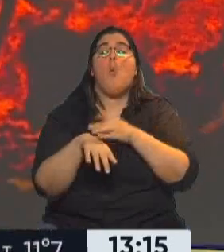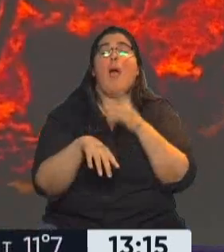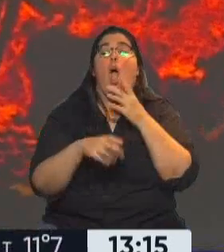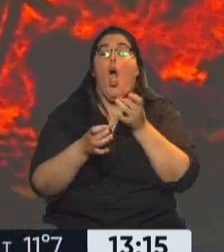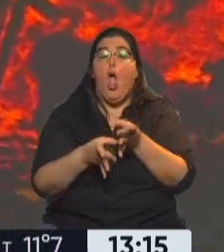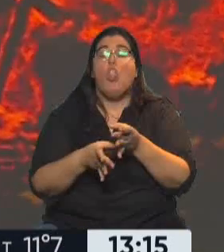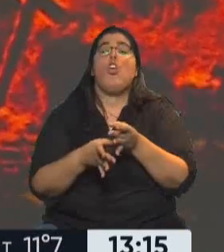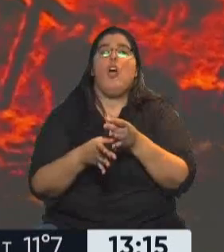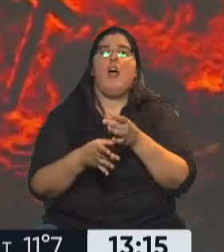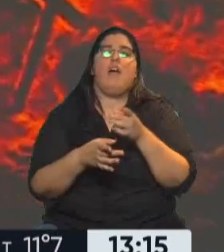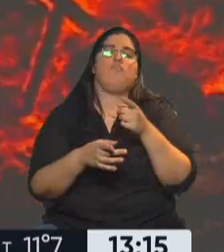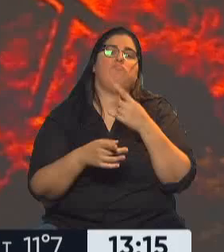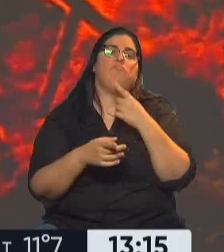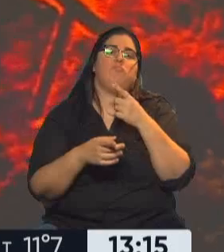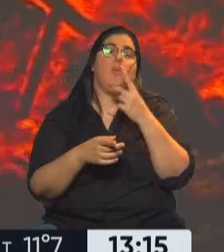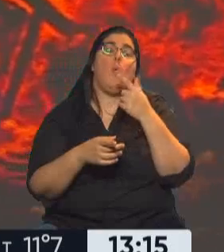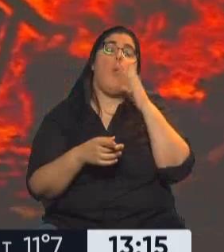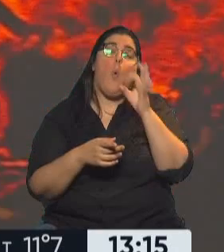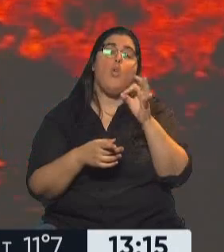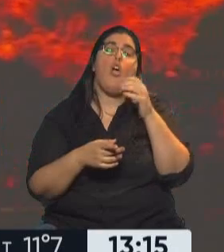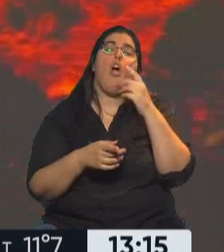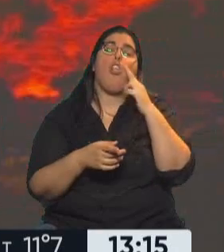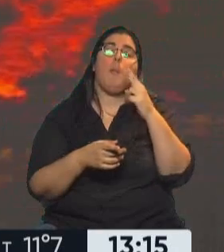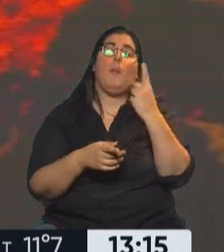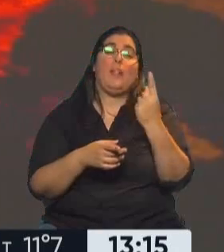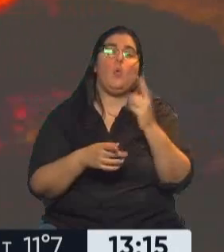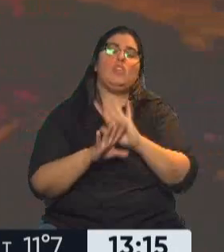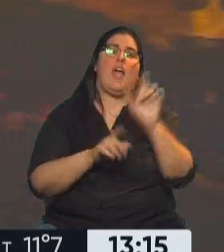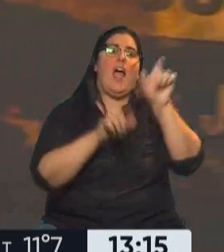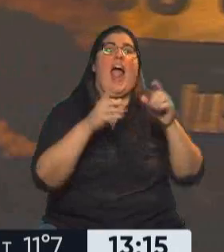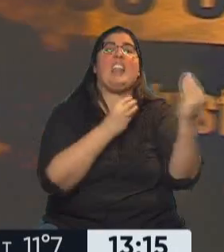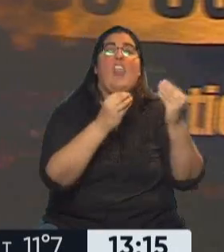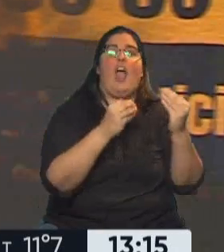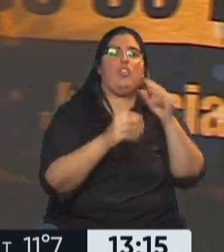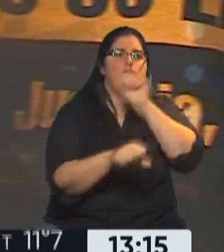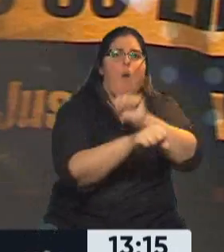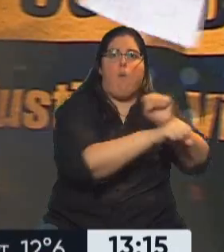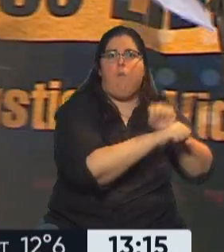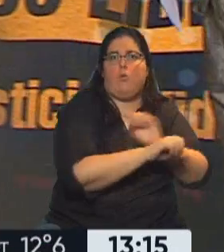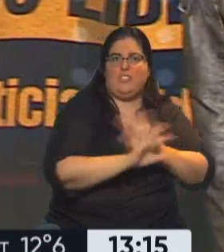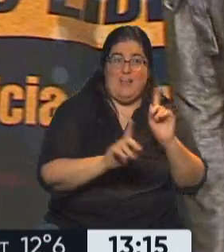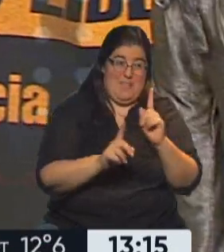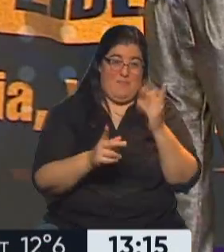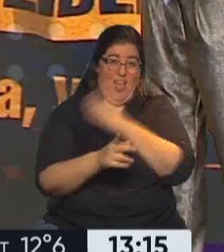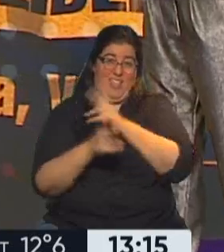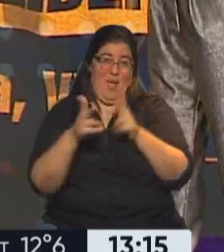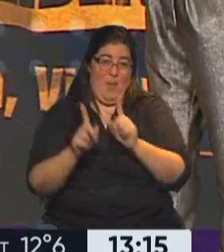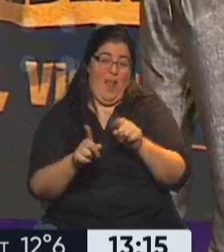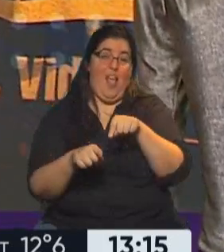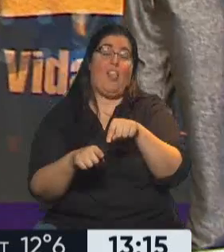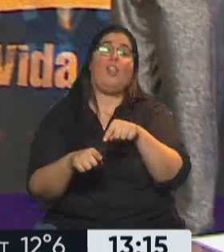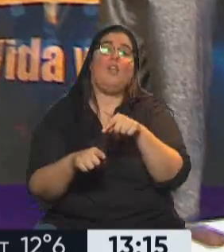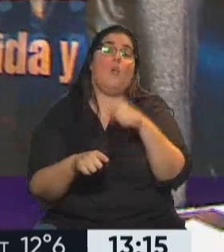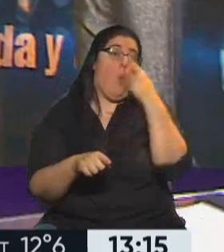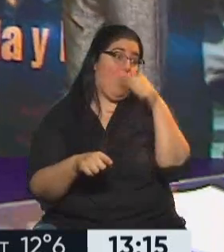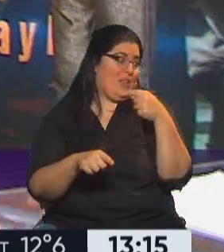en junio del 2021 el tema de la detención de los candidatos que mencionábamos recién y lo último que tenemos de esta semana